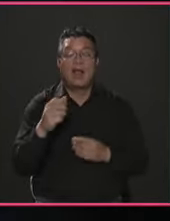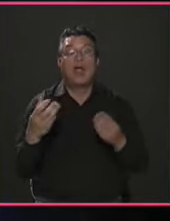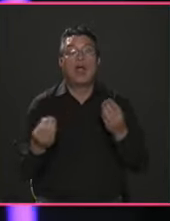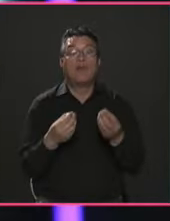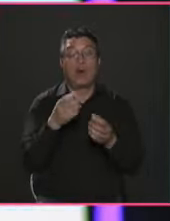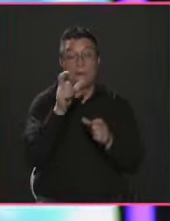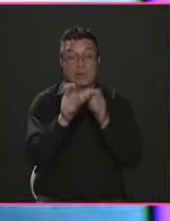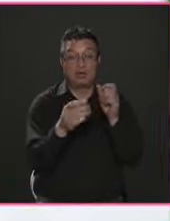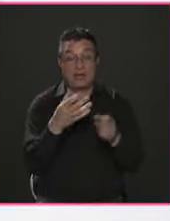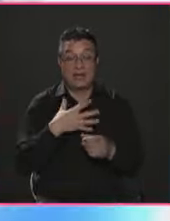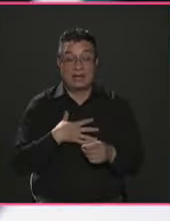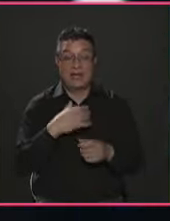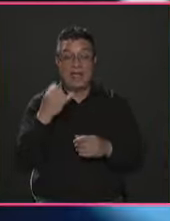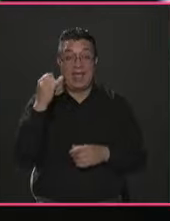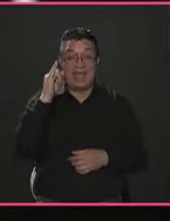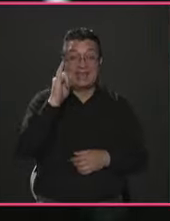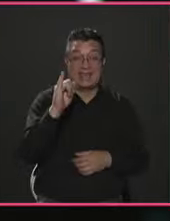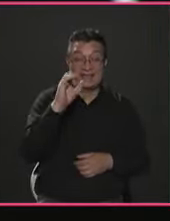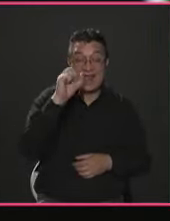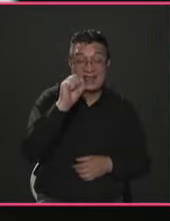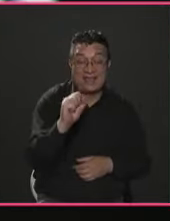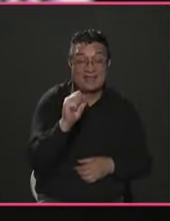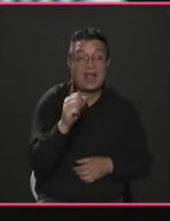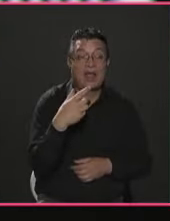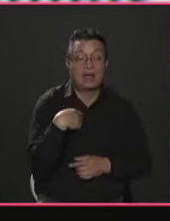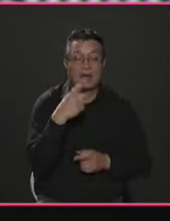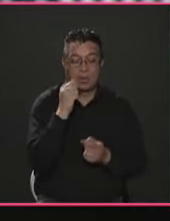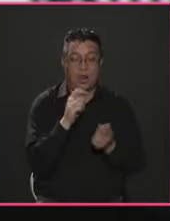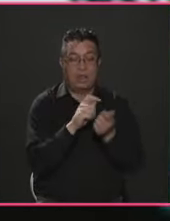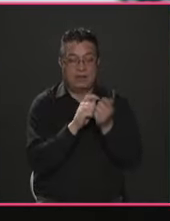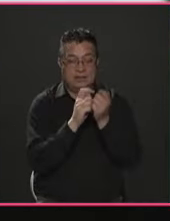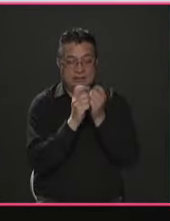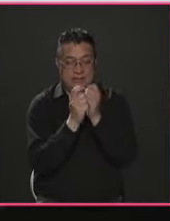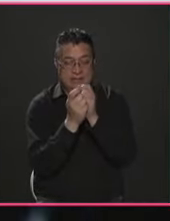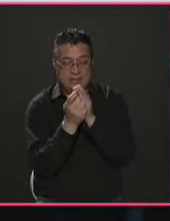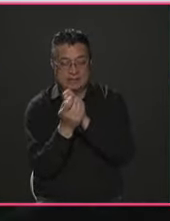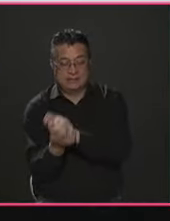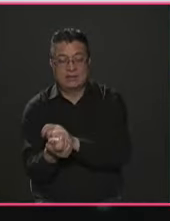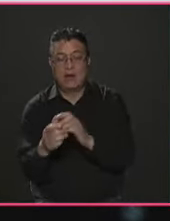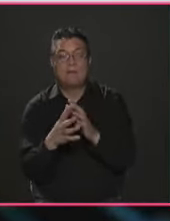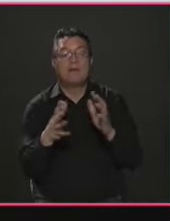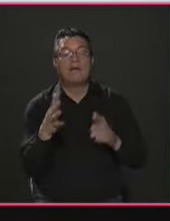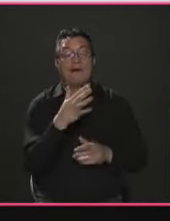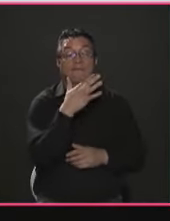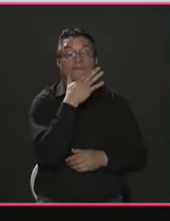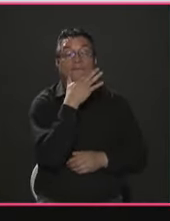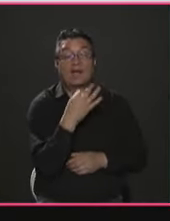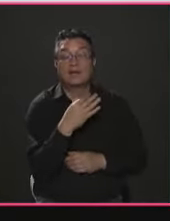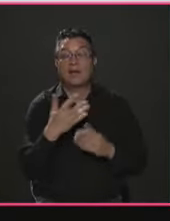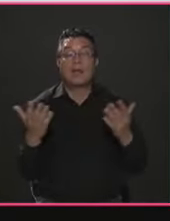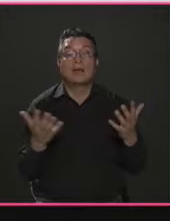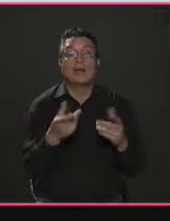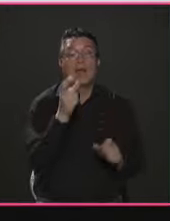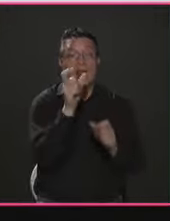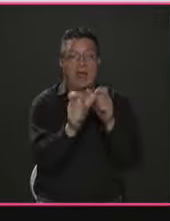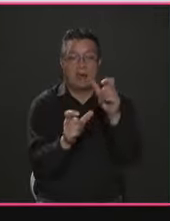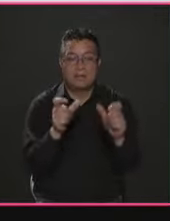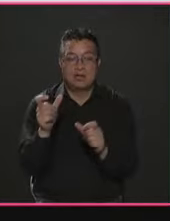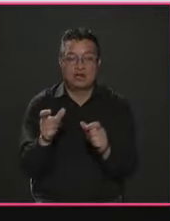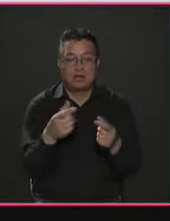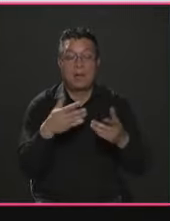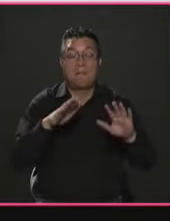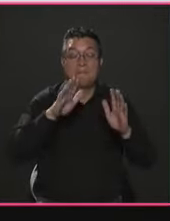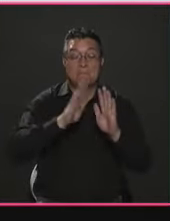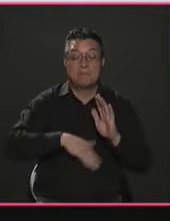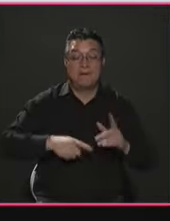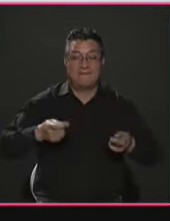personasen artificial sería un reverso de esta tendencia porque hace que sea mucho más fácil para que las personas que tienen menores